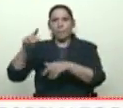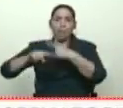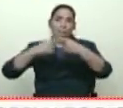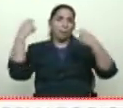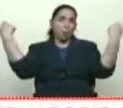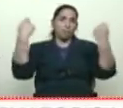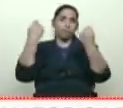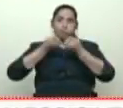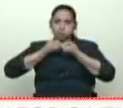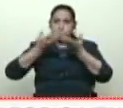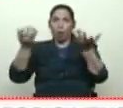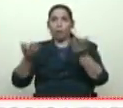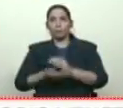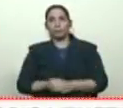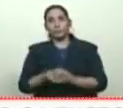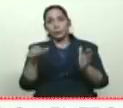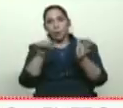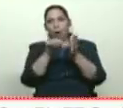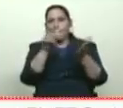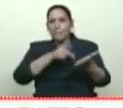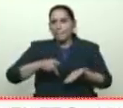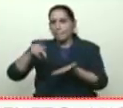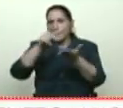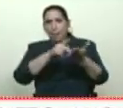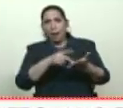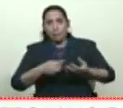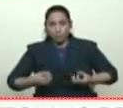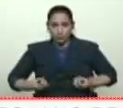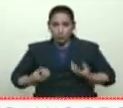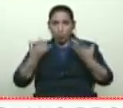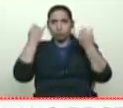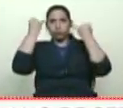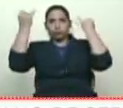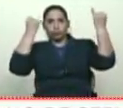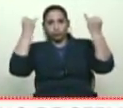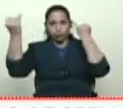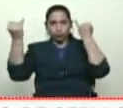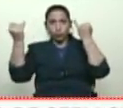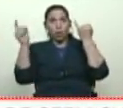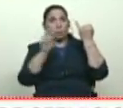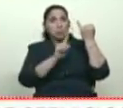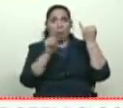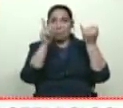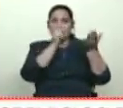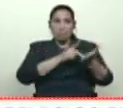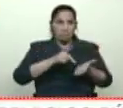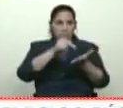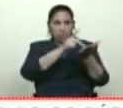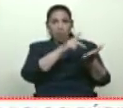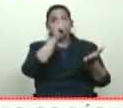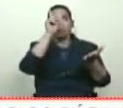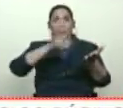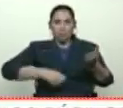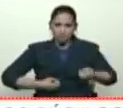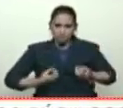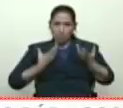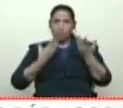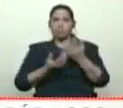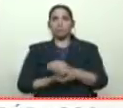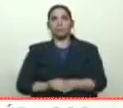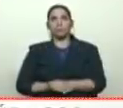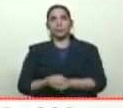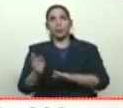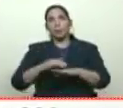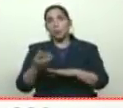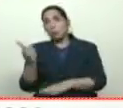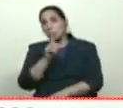campaña donde los que participaron expresaron sus ideas. Y los que no participaron también le expresaron, porque aquí los que